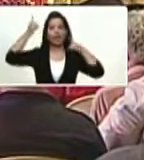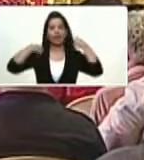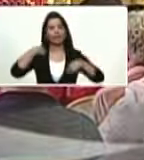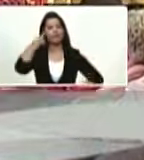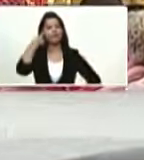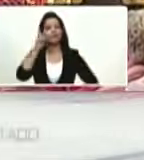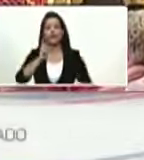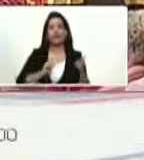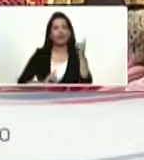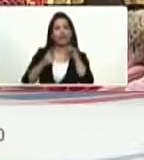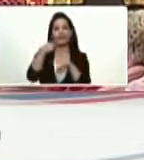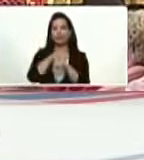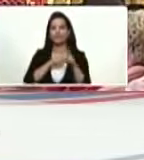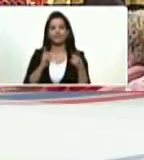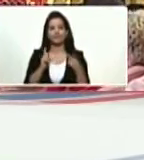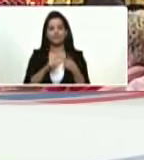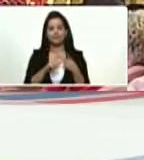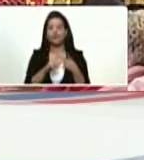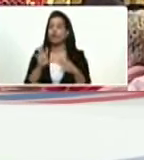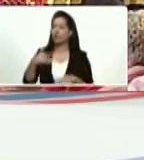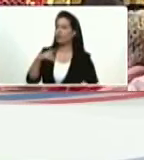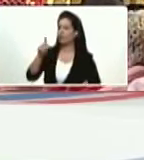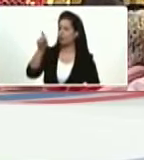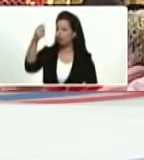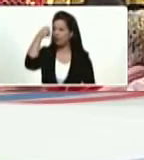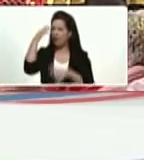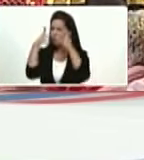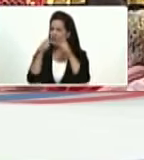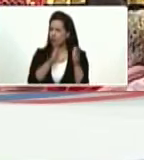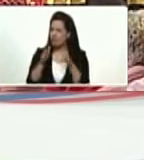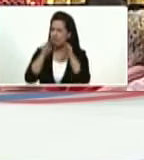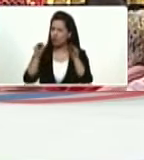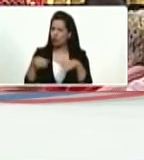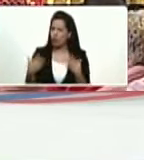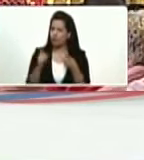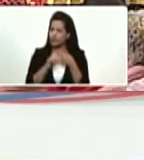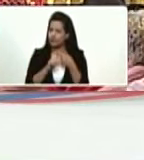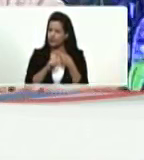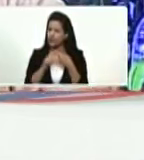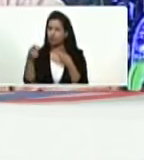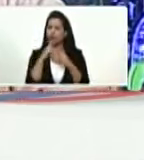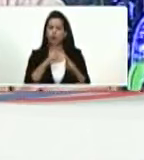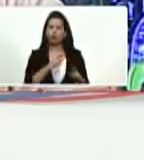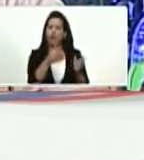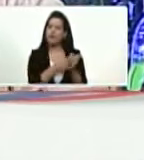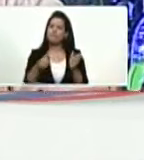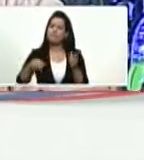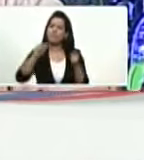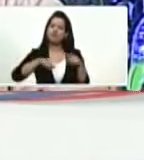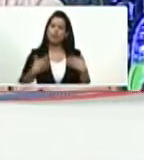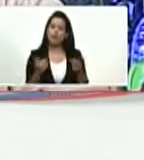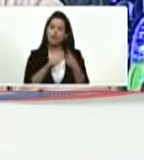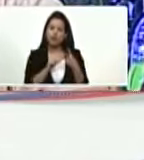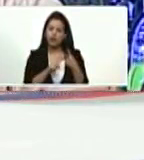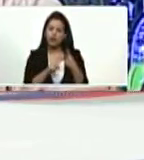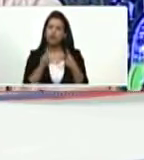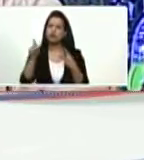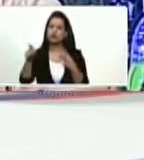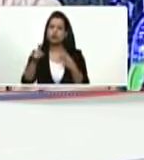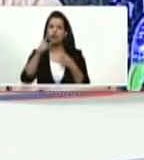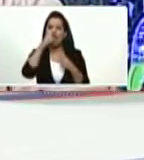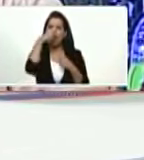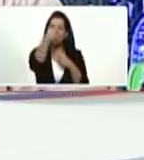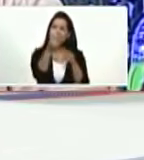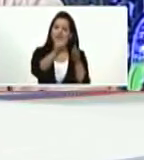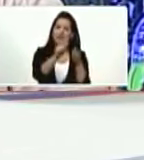¿Cuáles son tus métodos de administración? ¿Cuáles son tus resultados de este mes? ¿Cuáles son tus resultados esperados del próximo